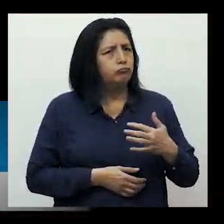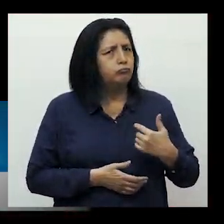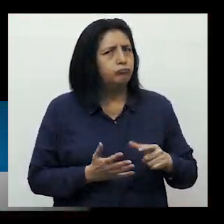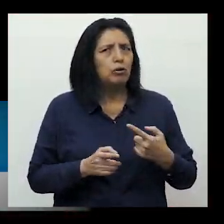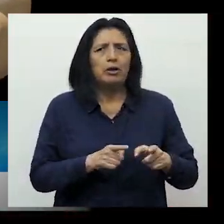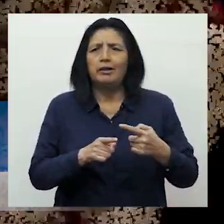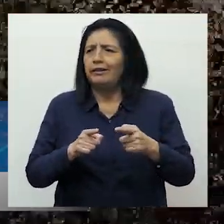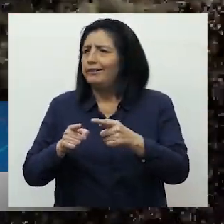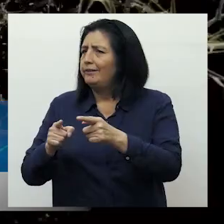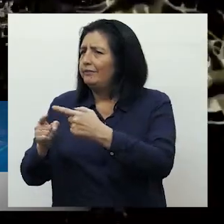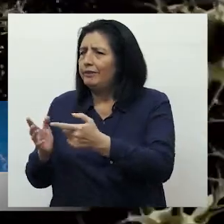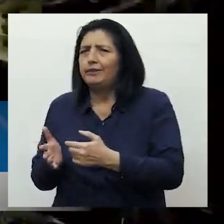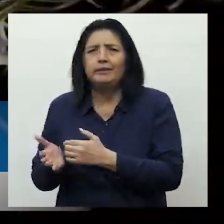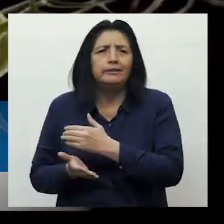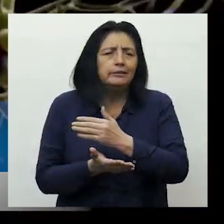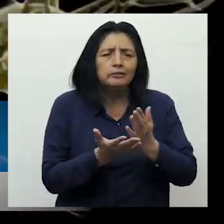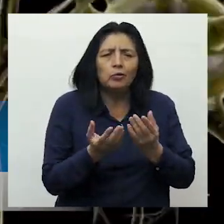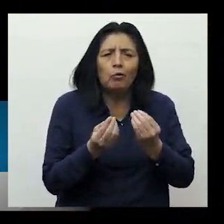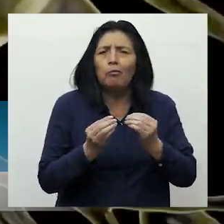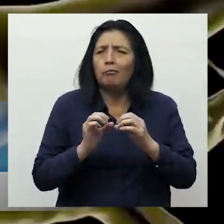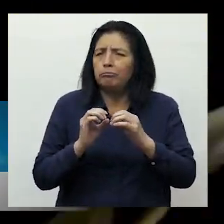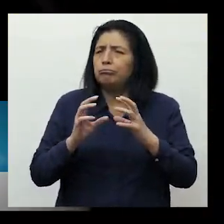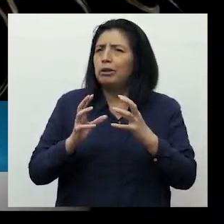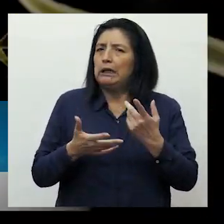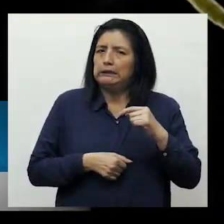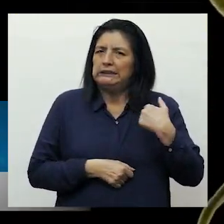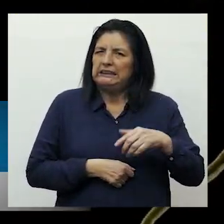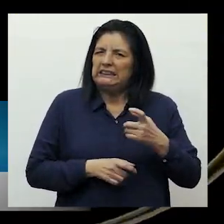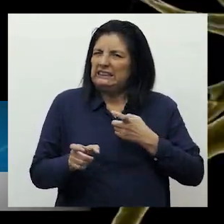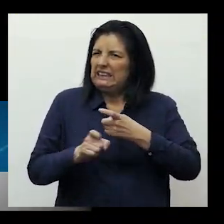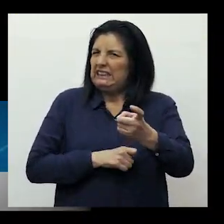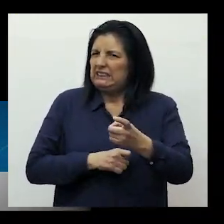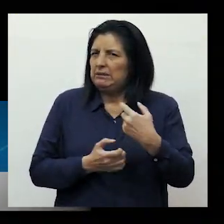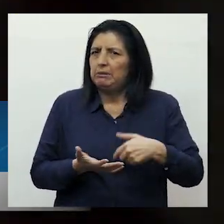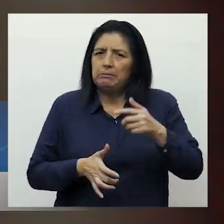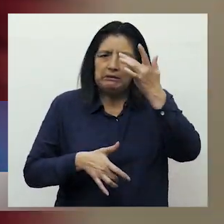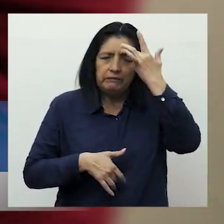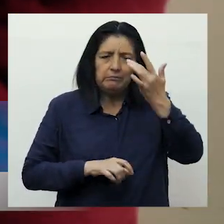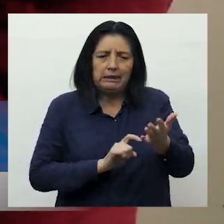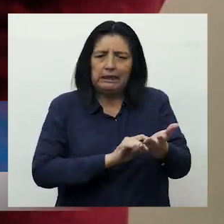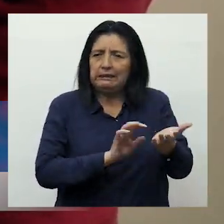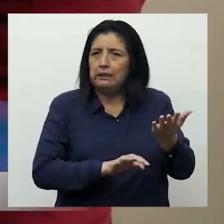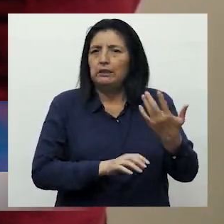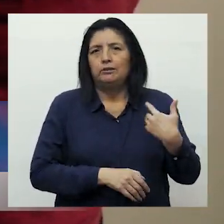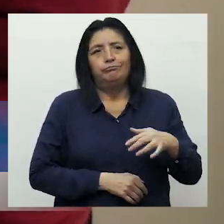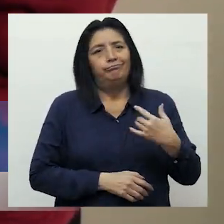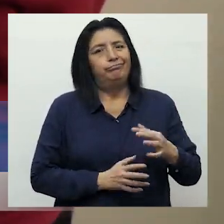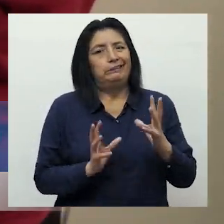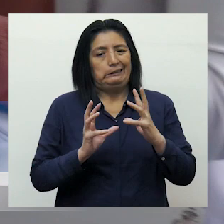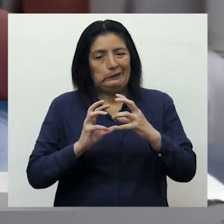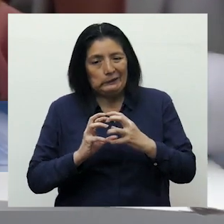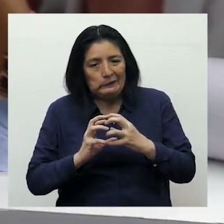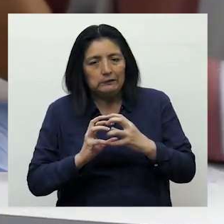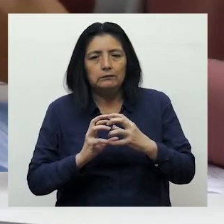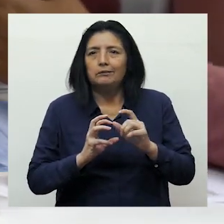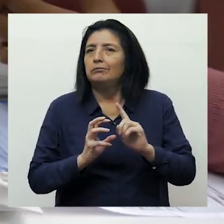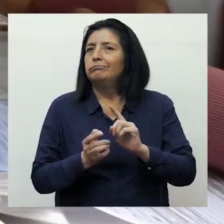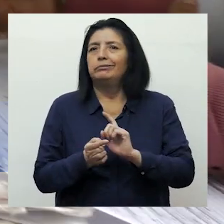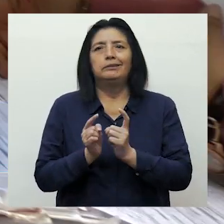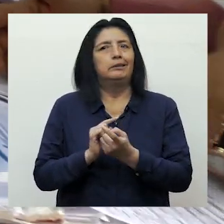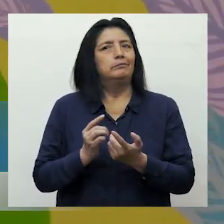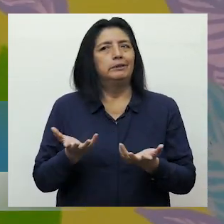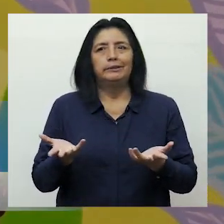múltiples estados de desarrollo. Que de llegar a afectarse por la anemia, podría sufrir deterioros irreversibles.